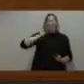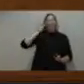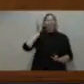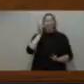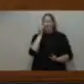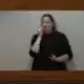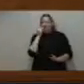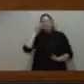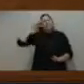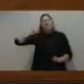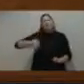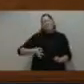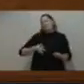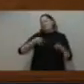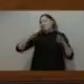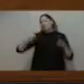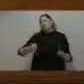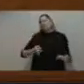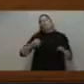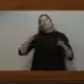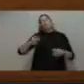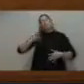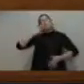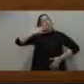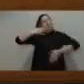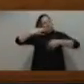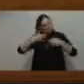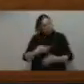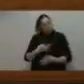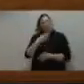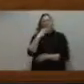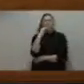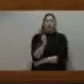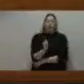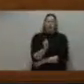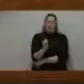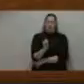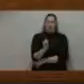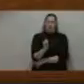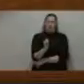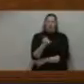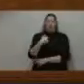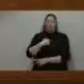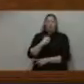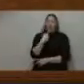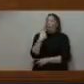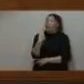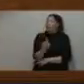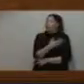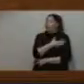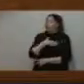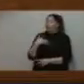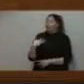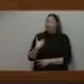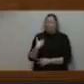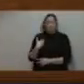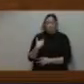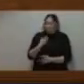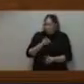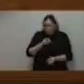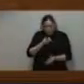permanentemente en posesión de la verdad. Y yo quiero decirle con toda claridad,